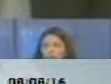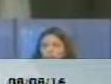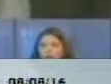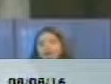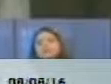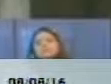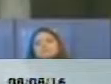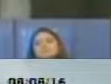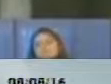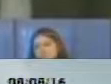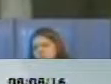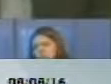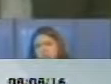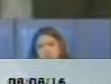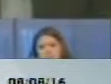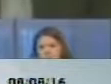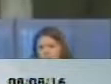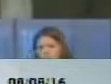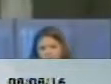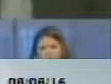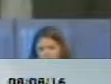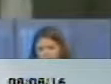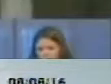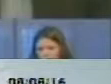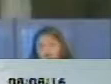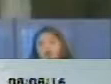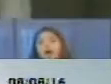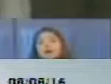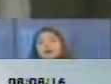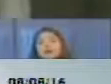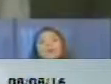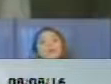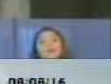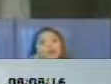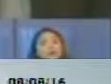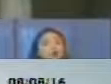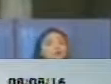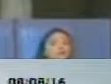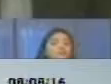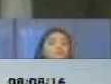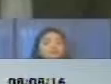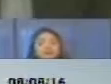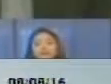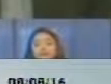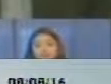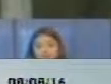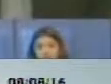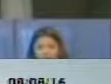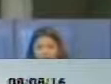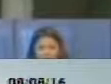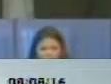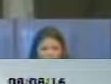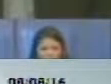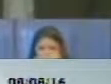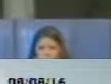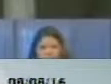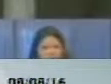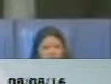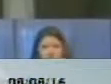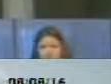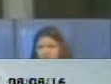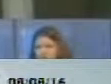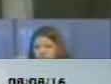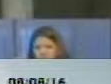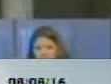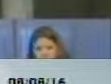cabillas y productos laminados, producto de la recolección de chatarra inicialmente en todas